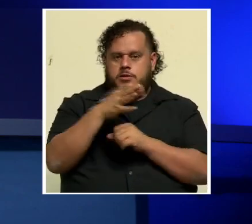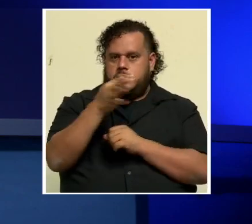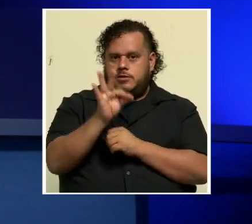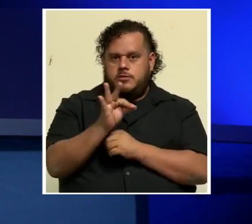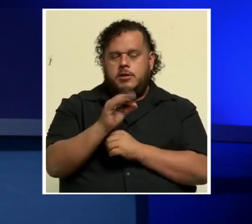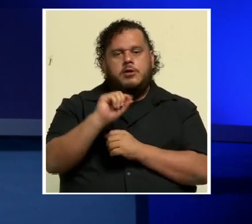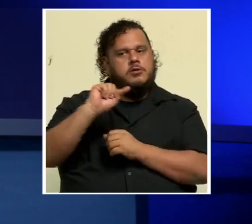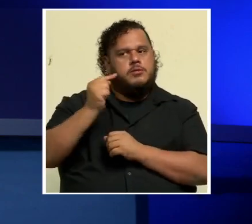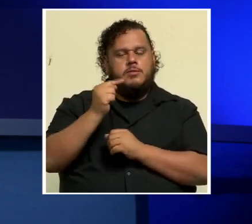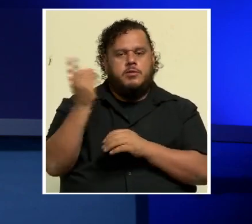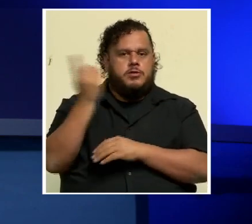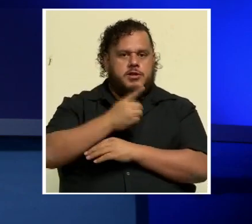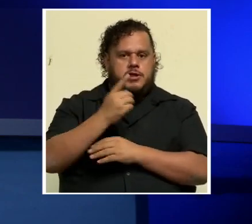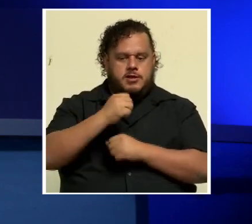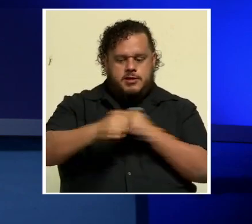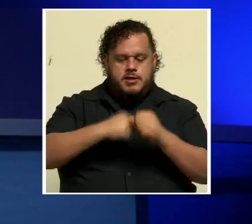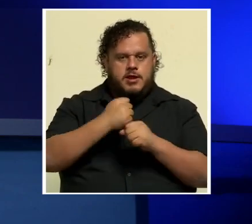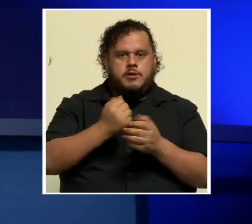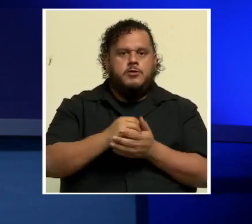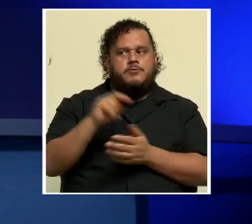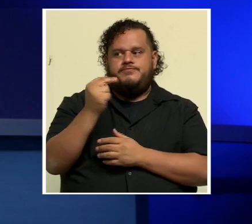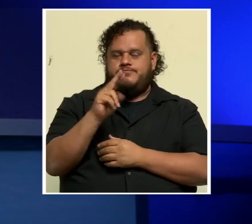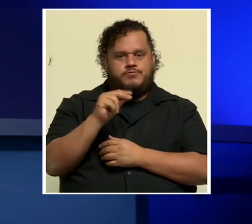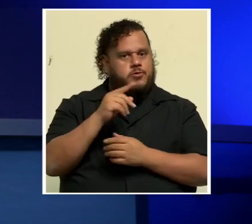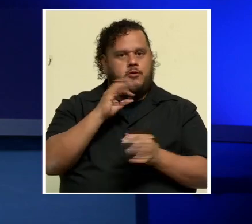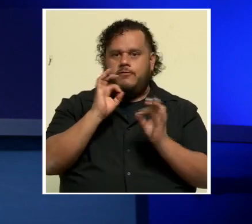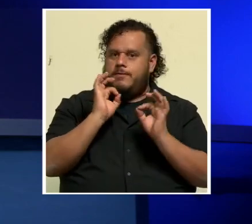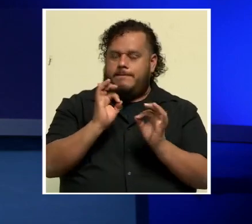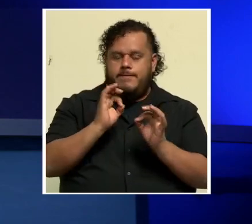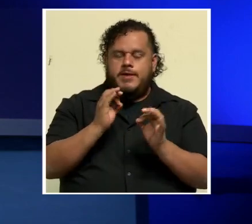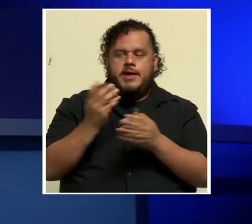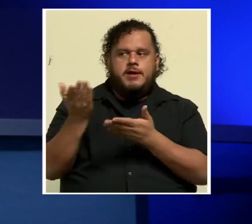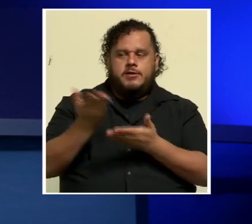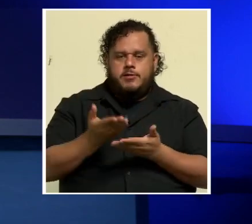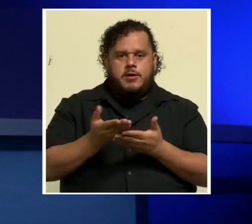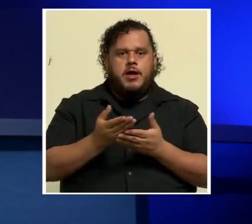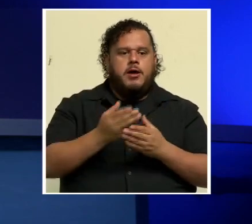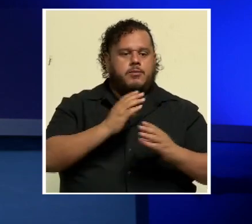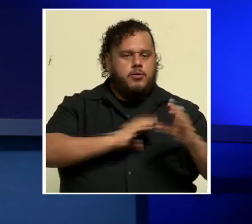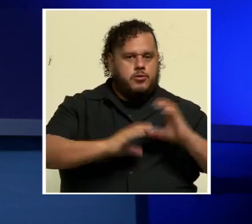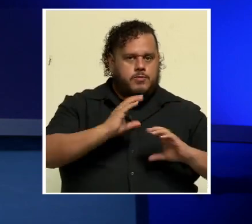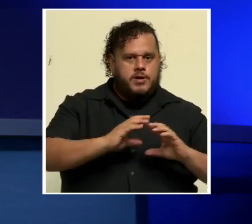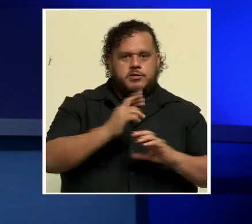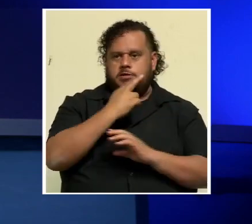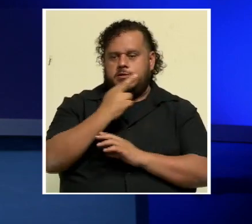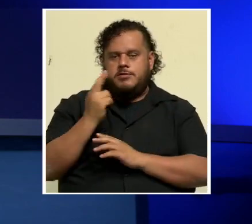primeros días del año. La noticia no fue bien recibida por cámaras, comercios y restaurantes.